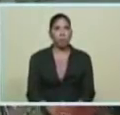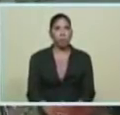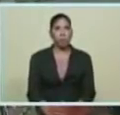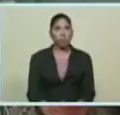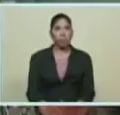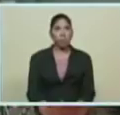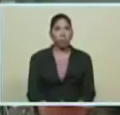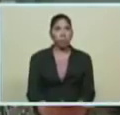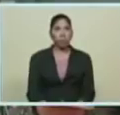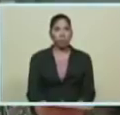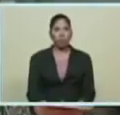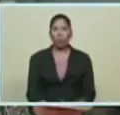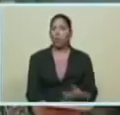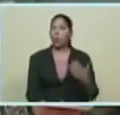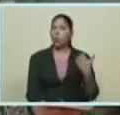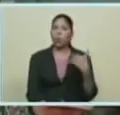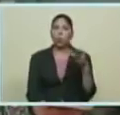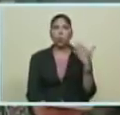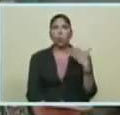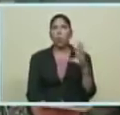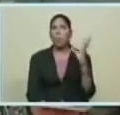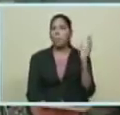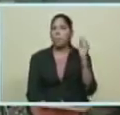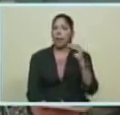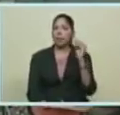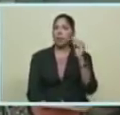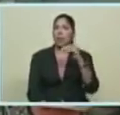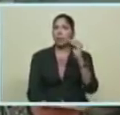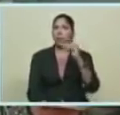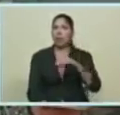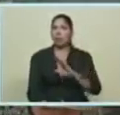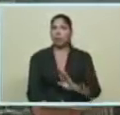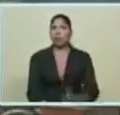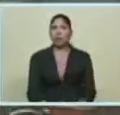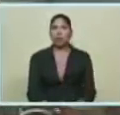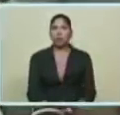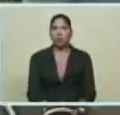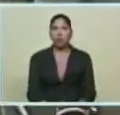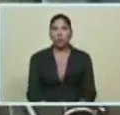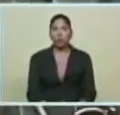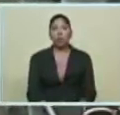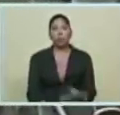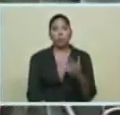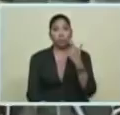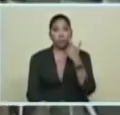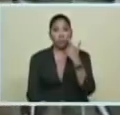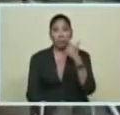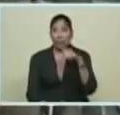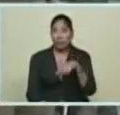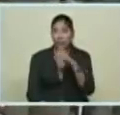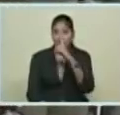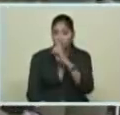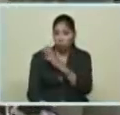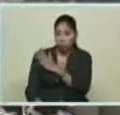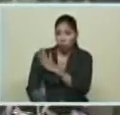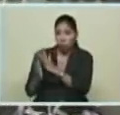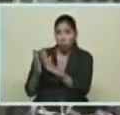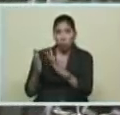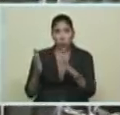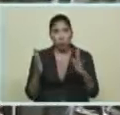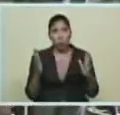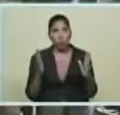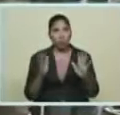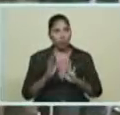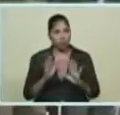más allá, mucho más allá de lo que felizmente hemos visto este año, porque de la mano de la gran